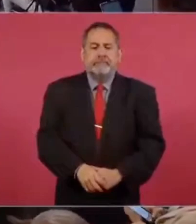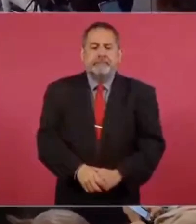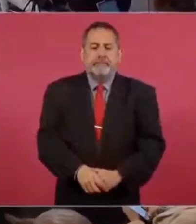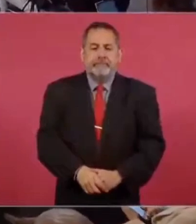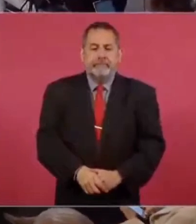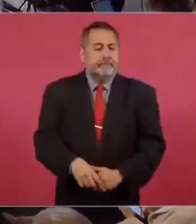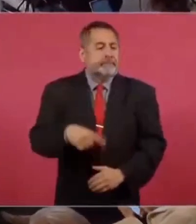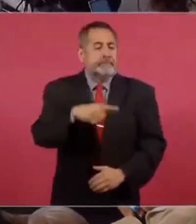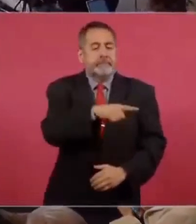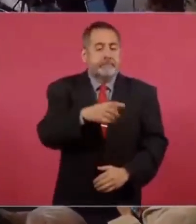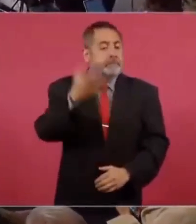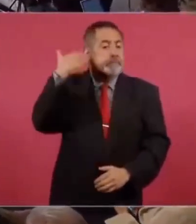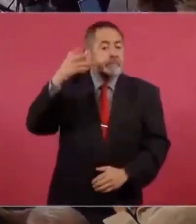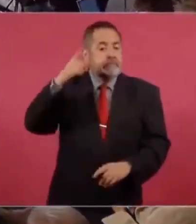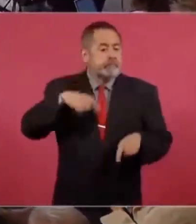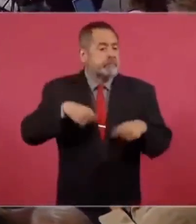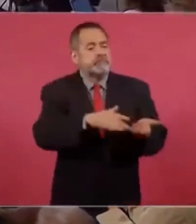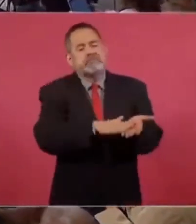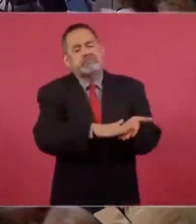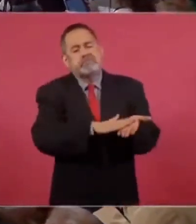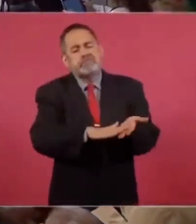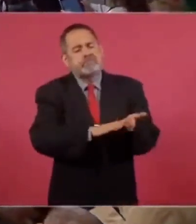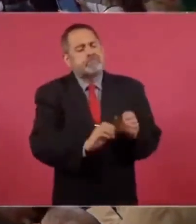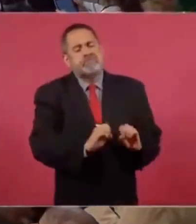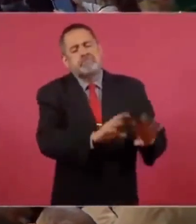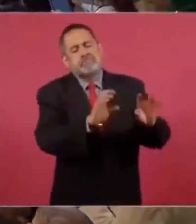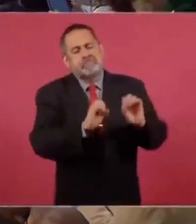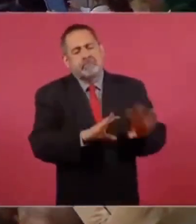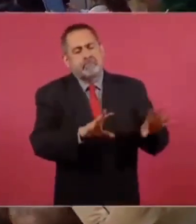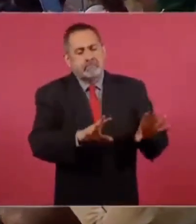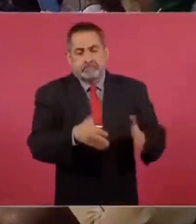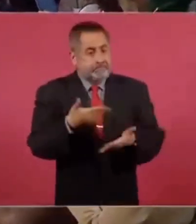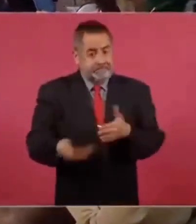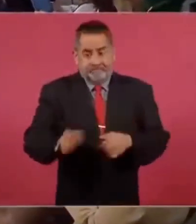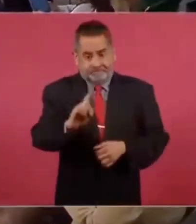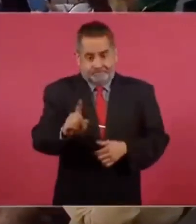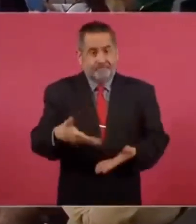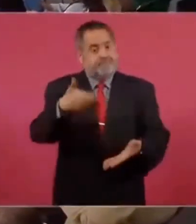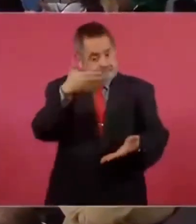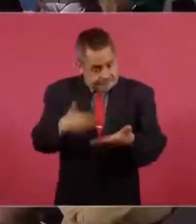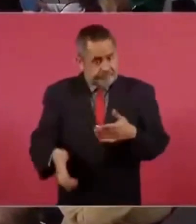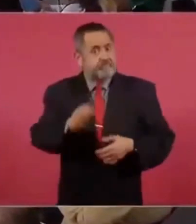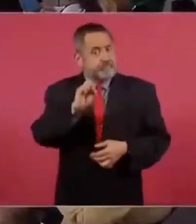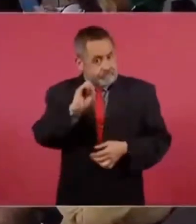de cómo se los condonaban. Pero ¿cómo ahora? Sí.